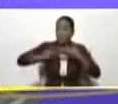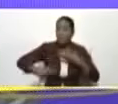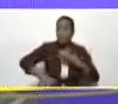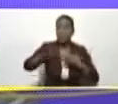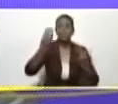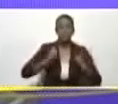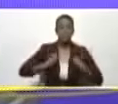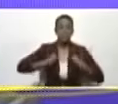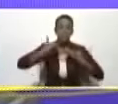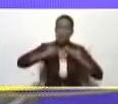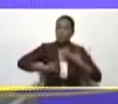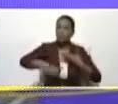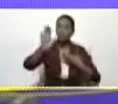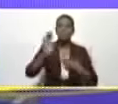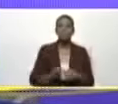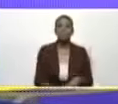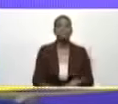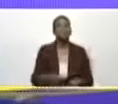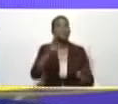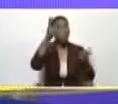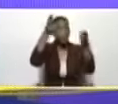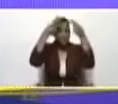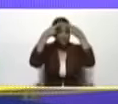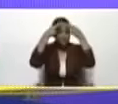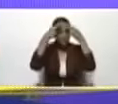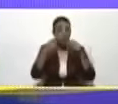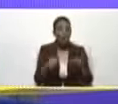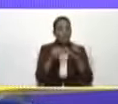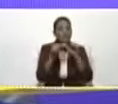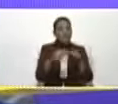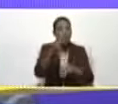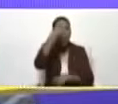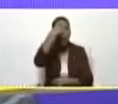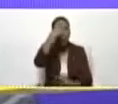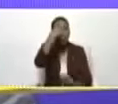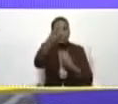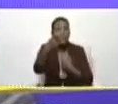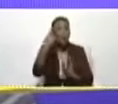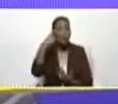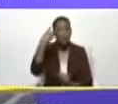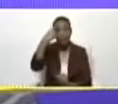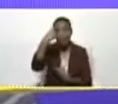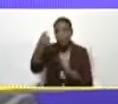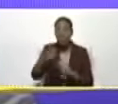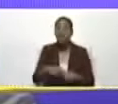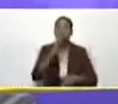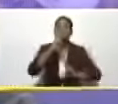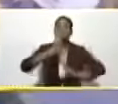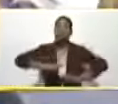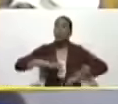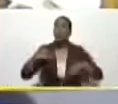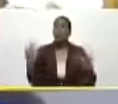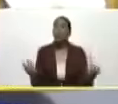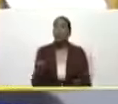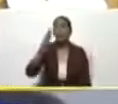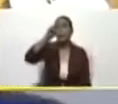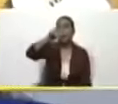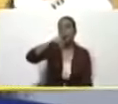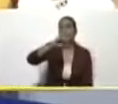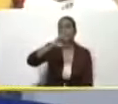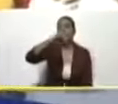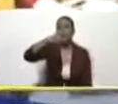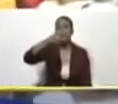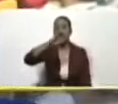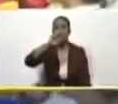para grábense los muchachos por eso Michel Quiero saber resultad del Congreso